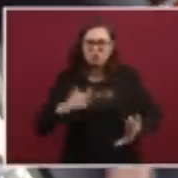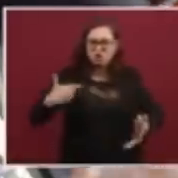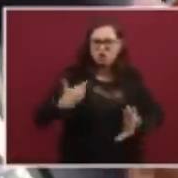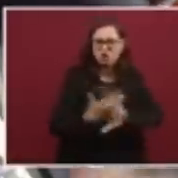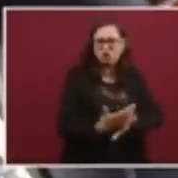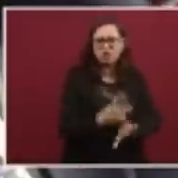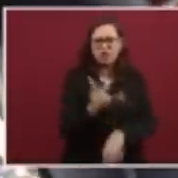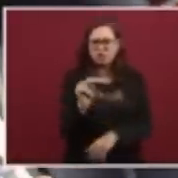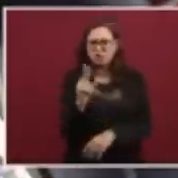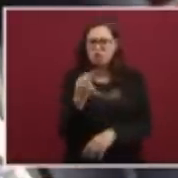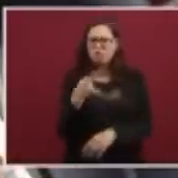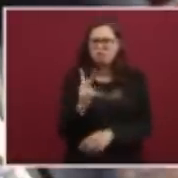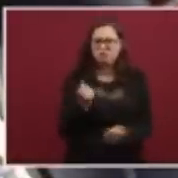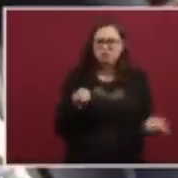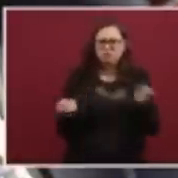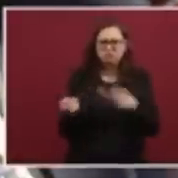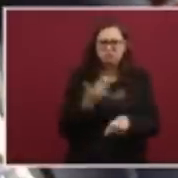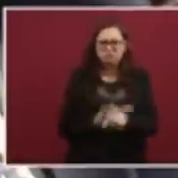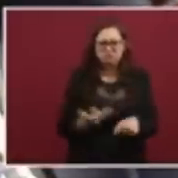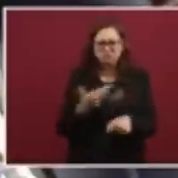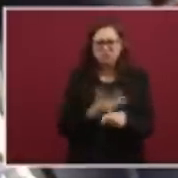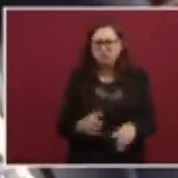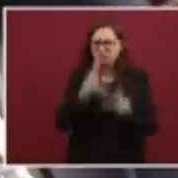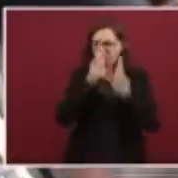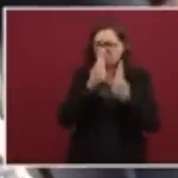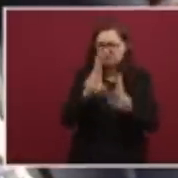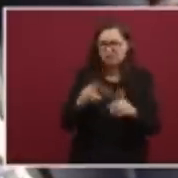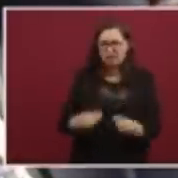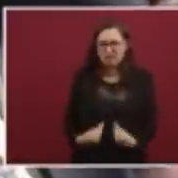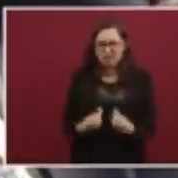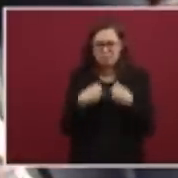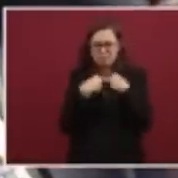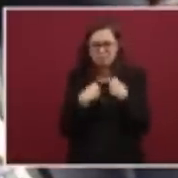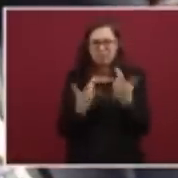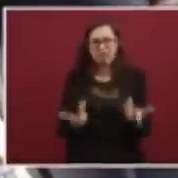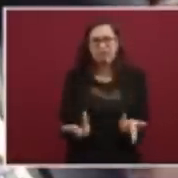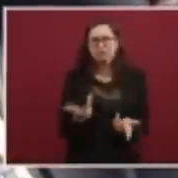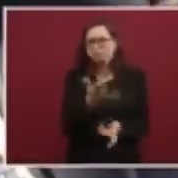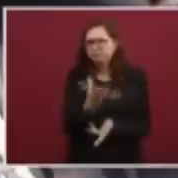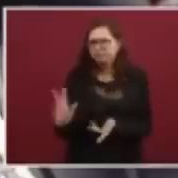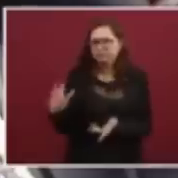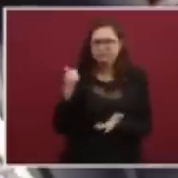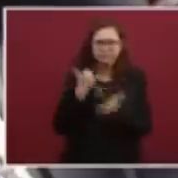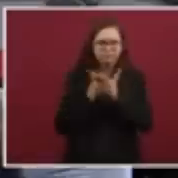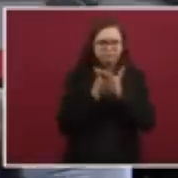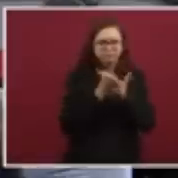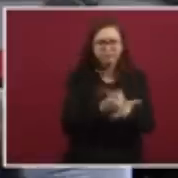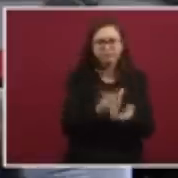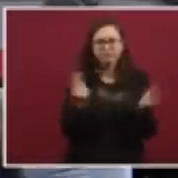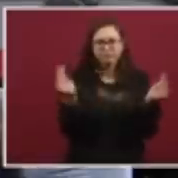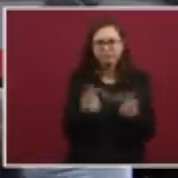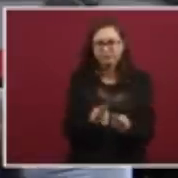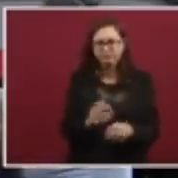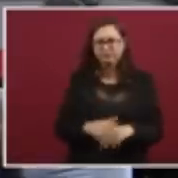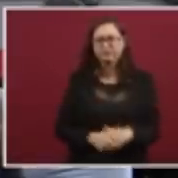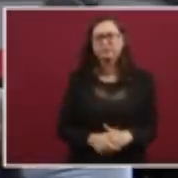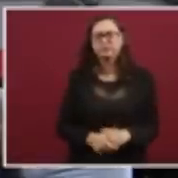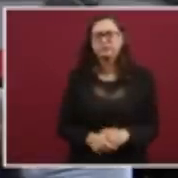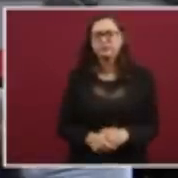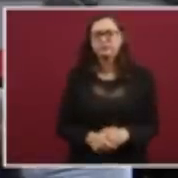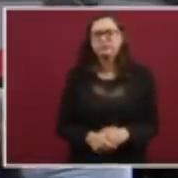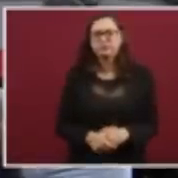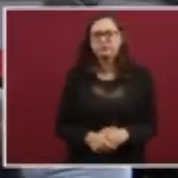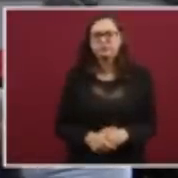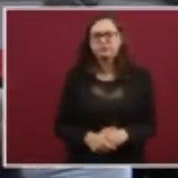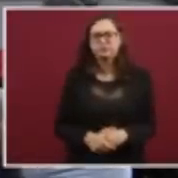pero sí regularizarlos y que respeten la vida de las personas que acuden en auxilio de una atención médica? Sí, es